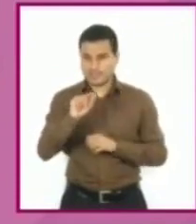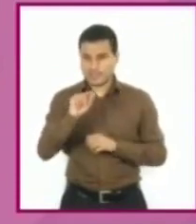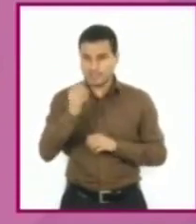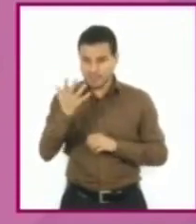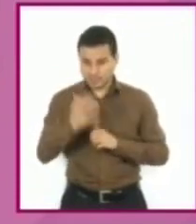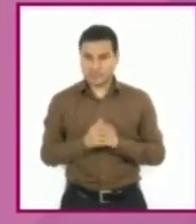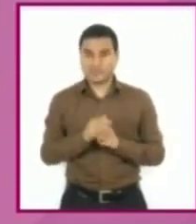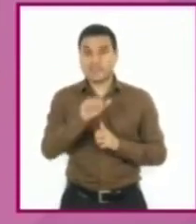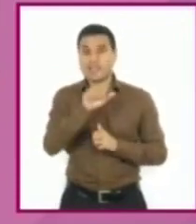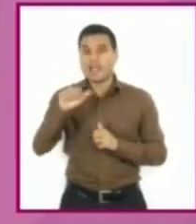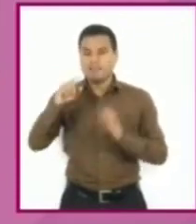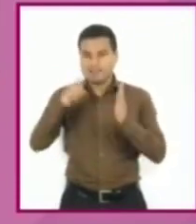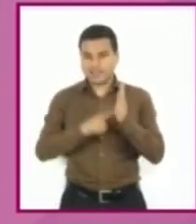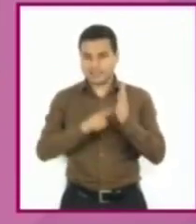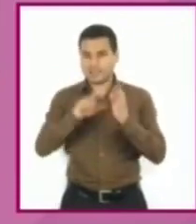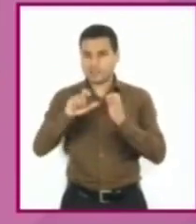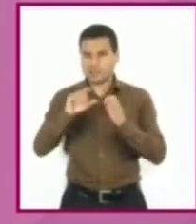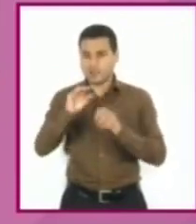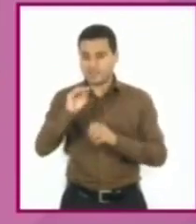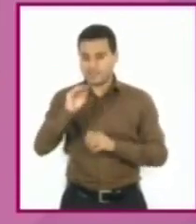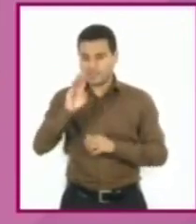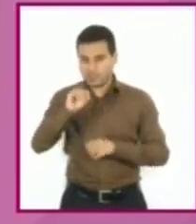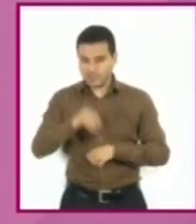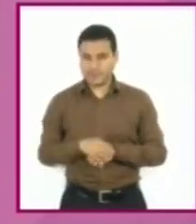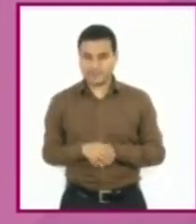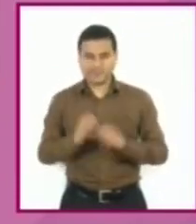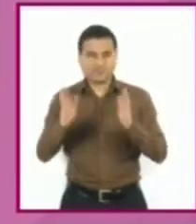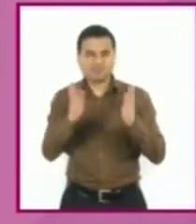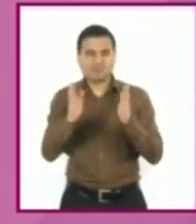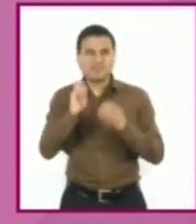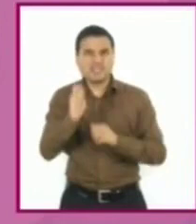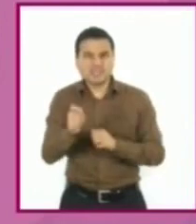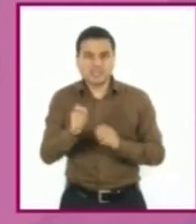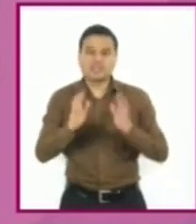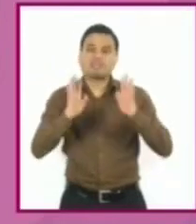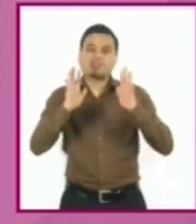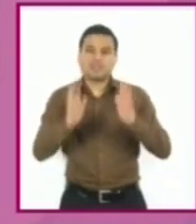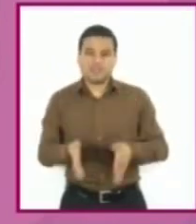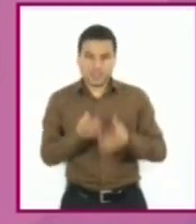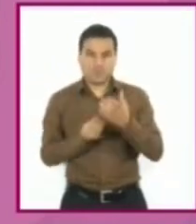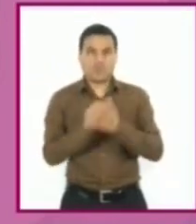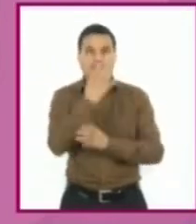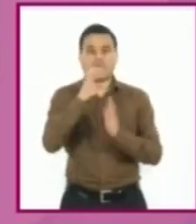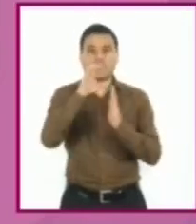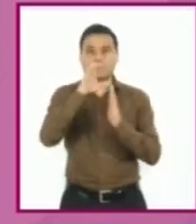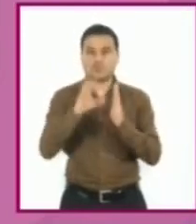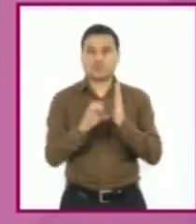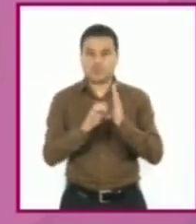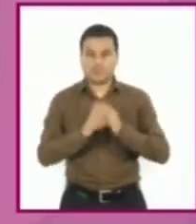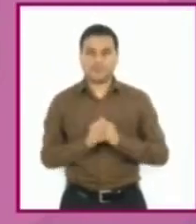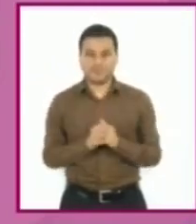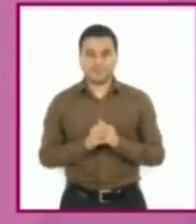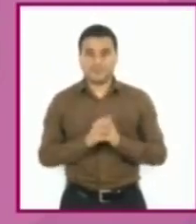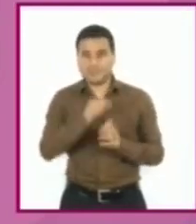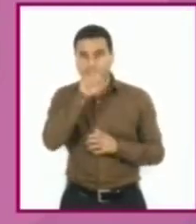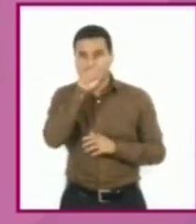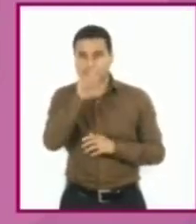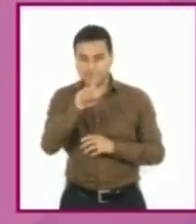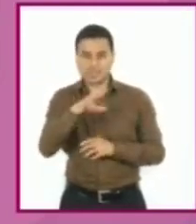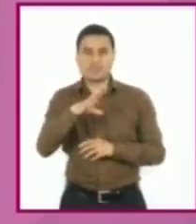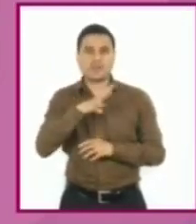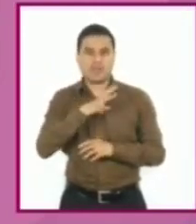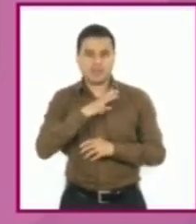a 1799, enmarcado por la promulgación de una nueva constitución y la formación de un